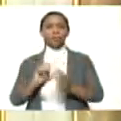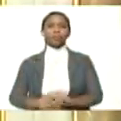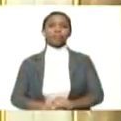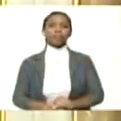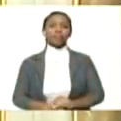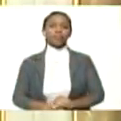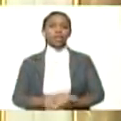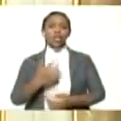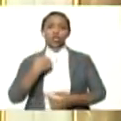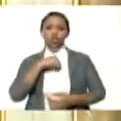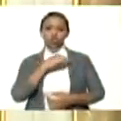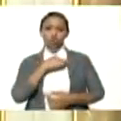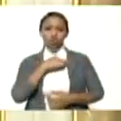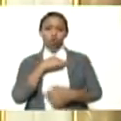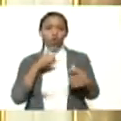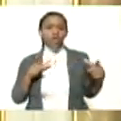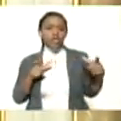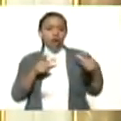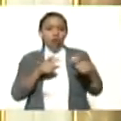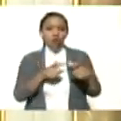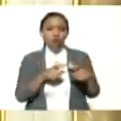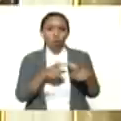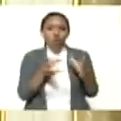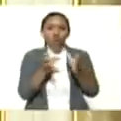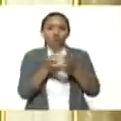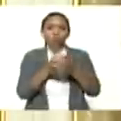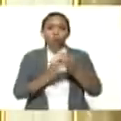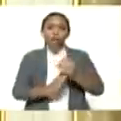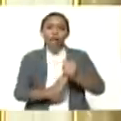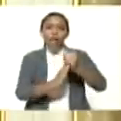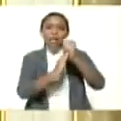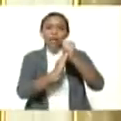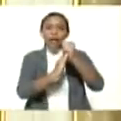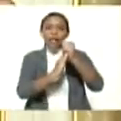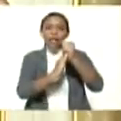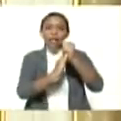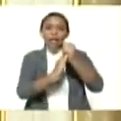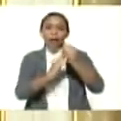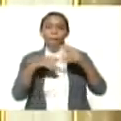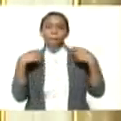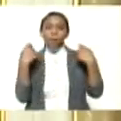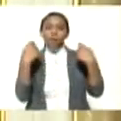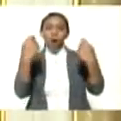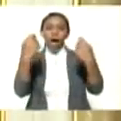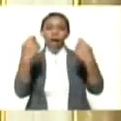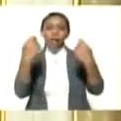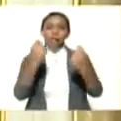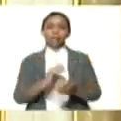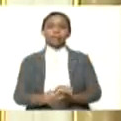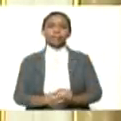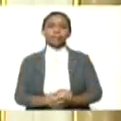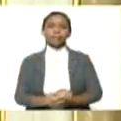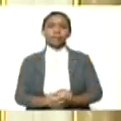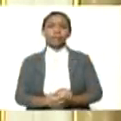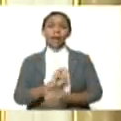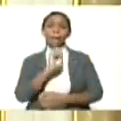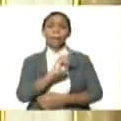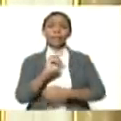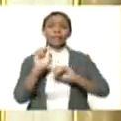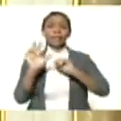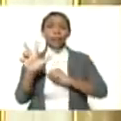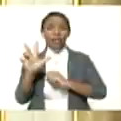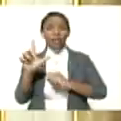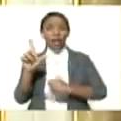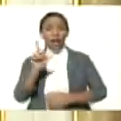1989. Sostuvimos una reunión, un grupo de dirigentes sindicales, populares, en el 23 de enero en La